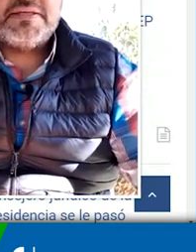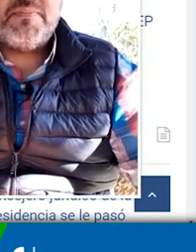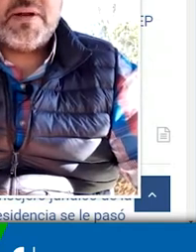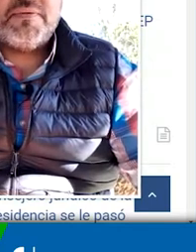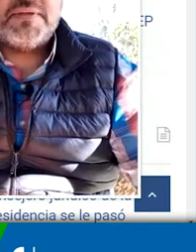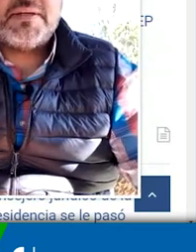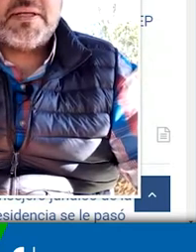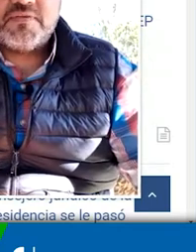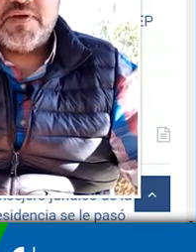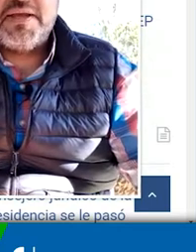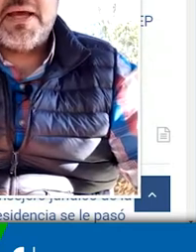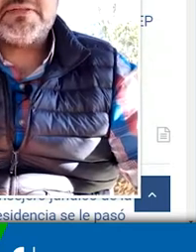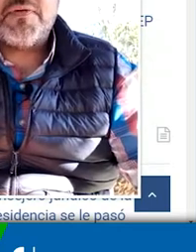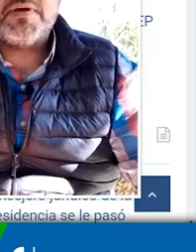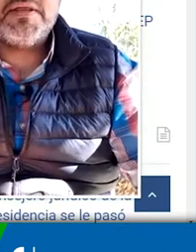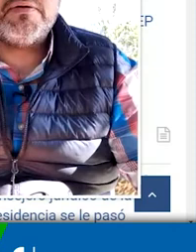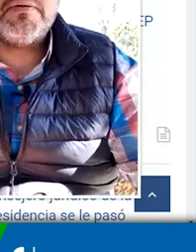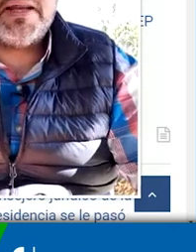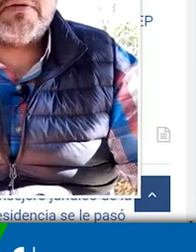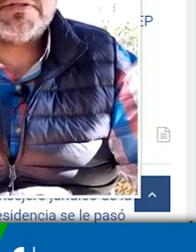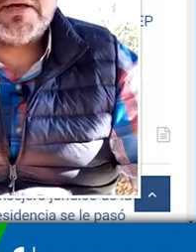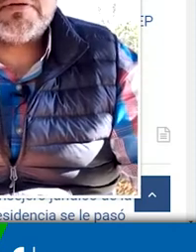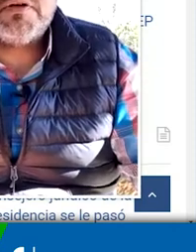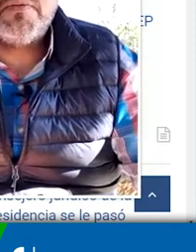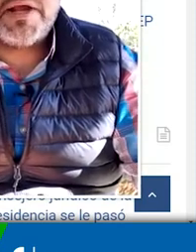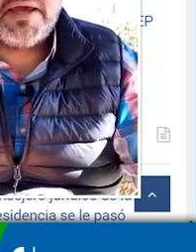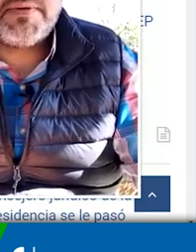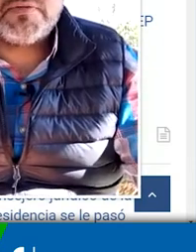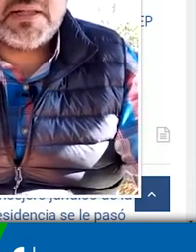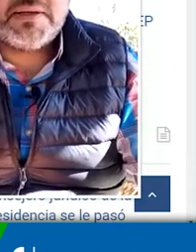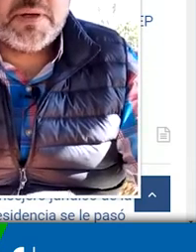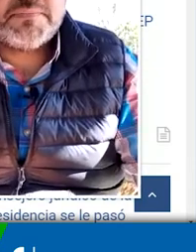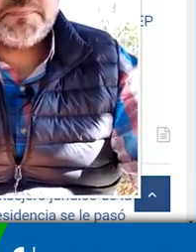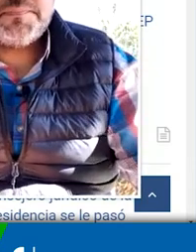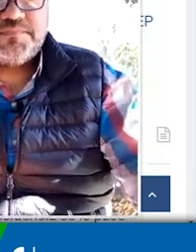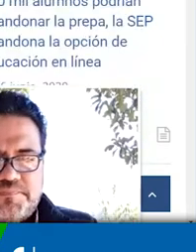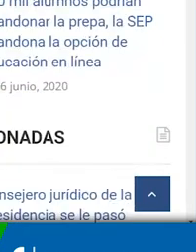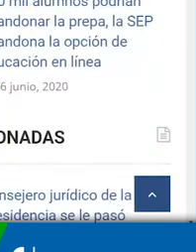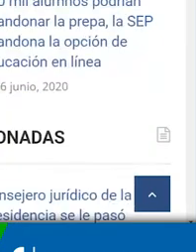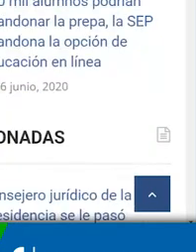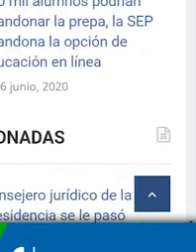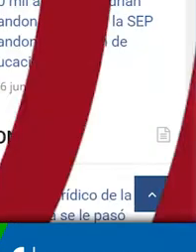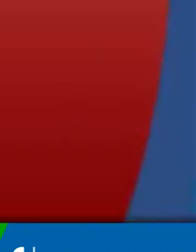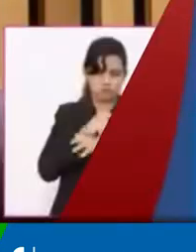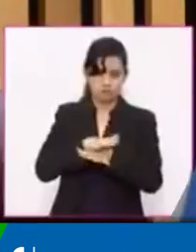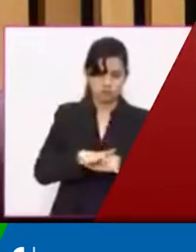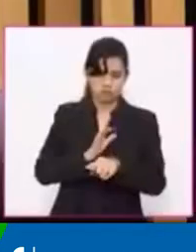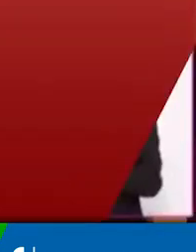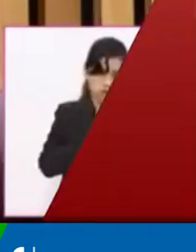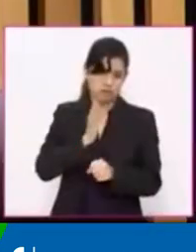siquiera credencial para votar. Esto fue lo que dijo el consejero Ciro Murayama sobre el tema.